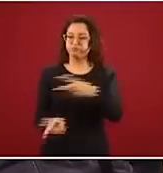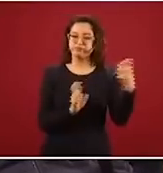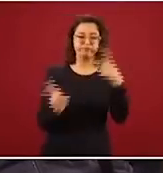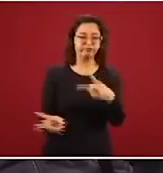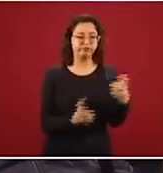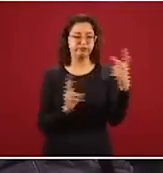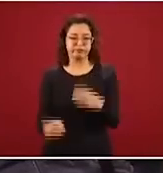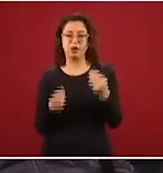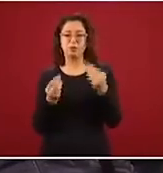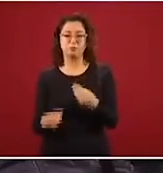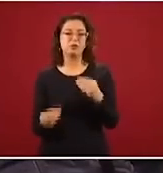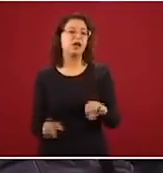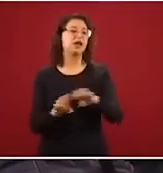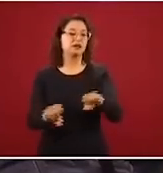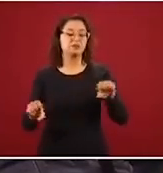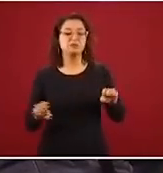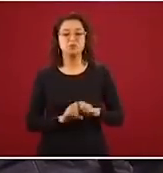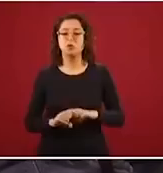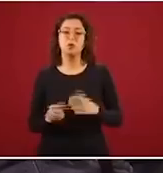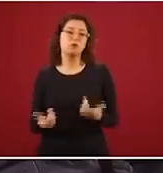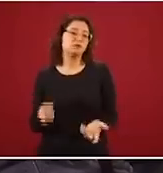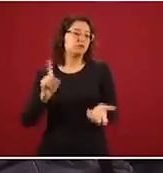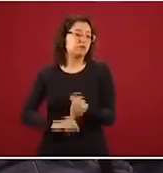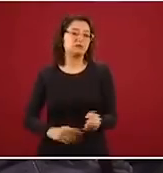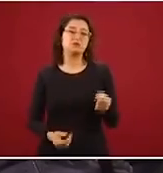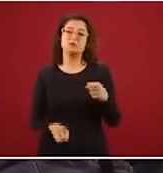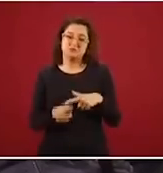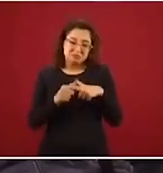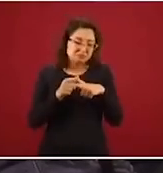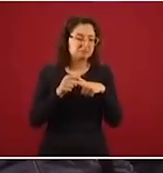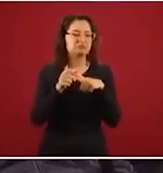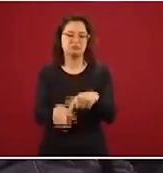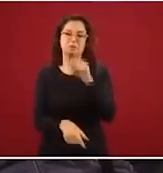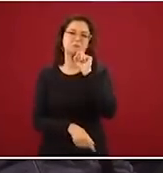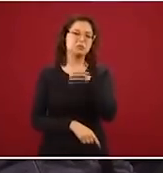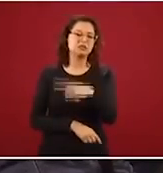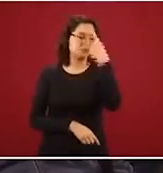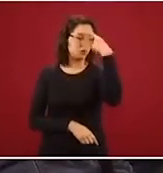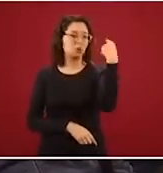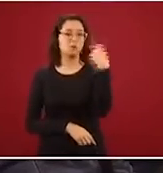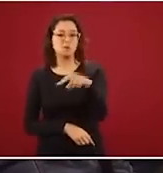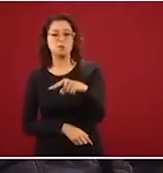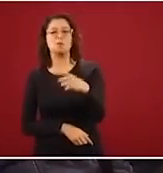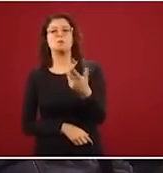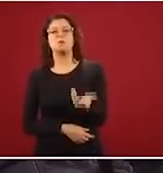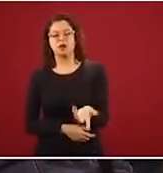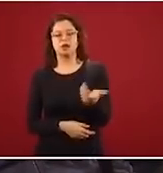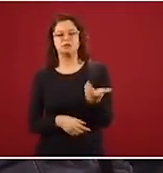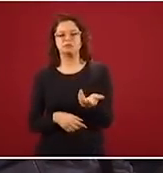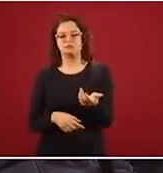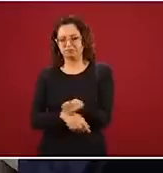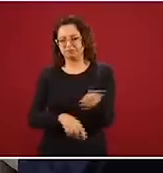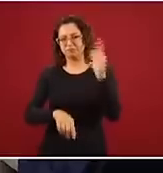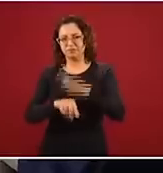su equipo, todos sus colaboradores, pues irán ahí con él para estar como administración.